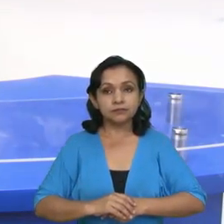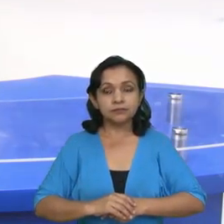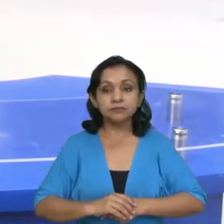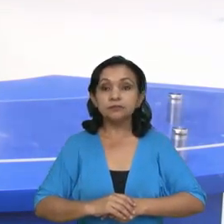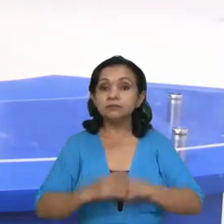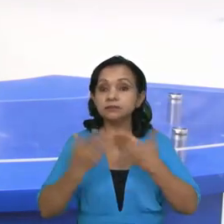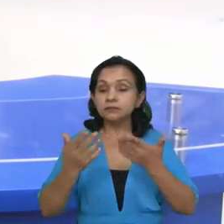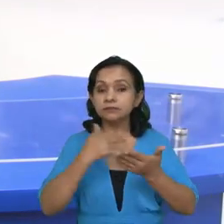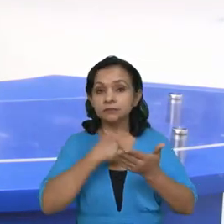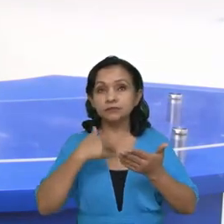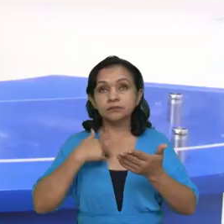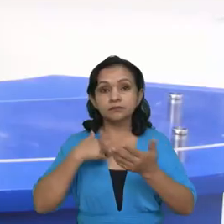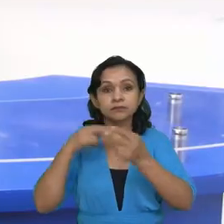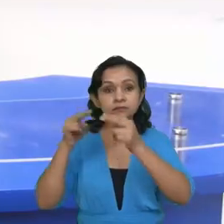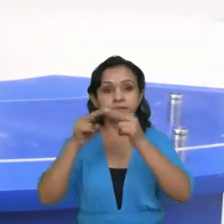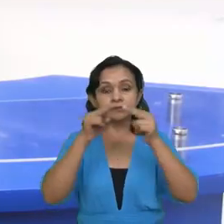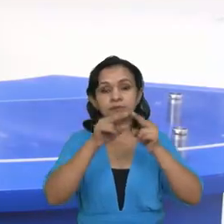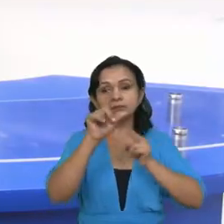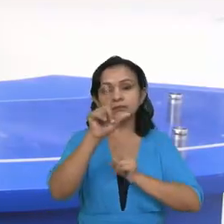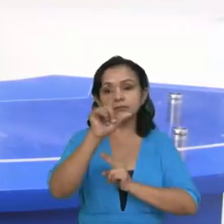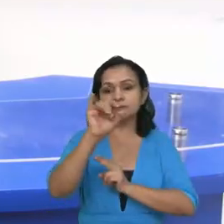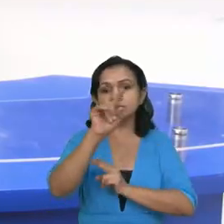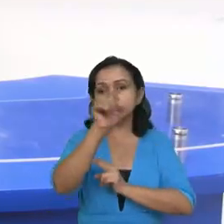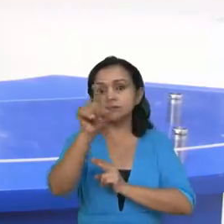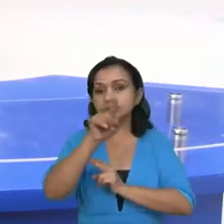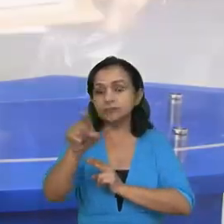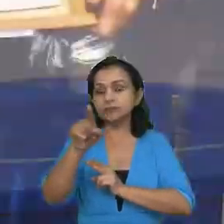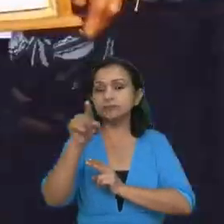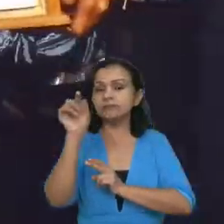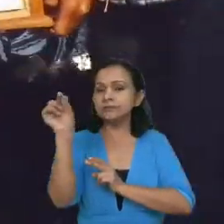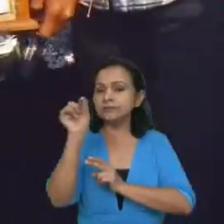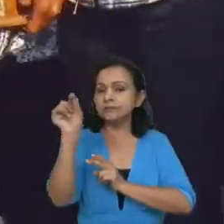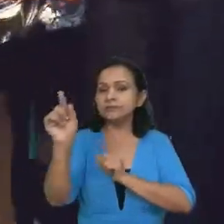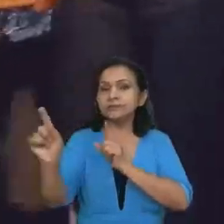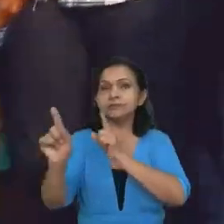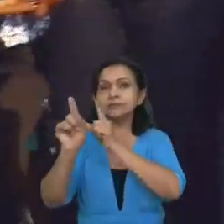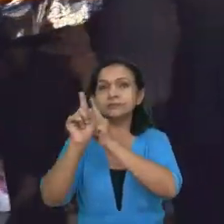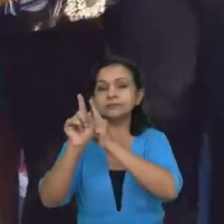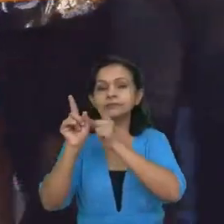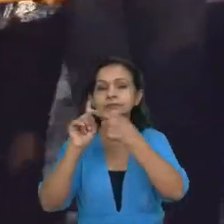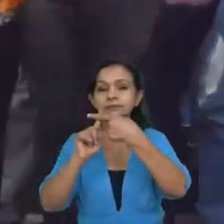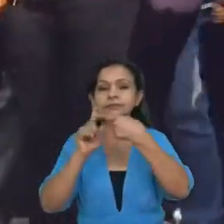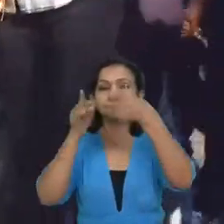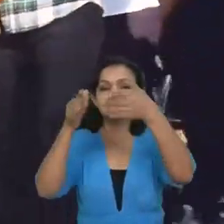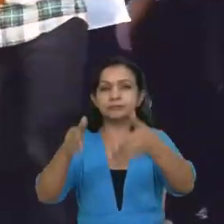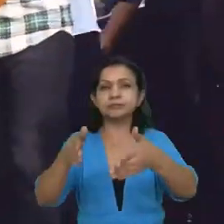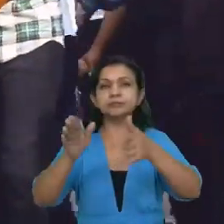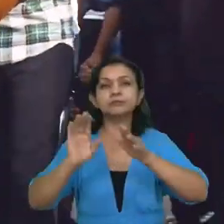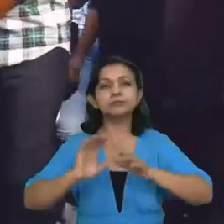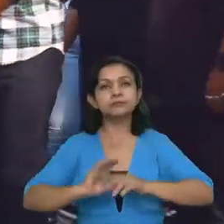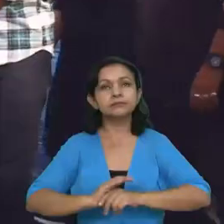vamos a hacer un enlace con lista escoto quien se encuentra en estos momentos en este link